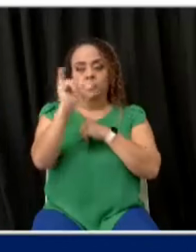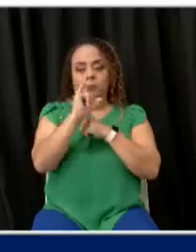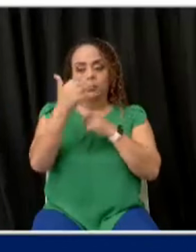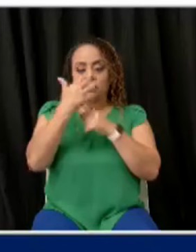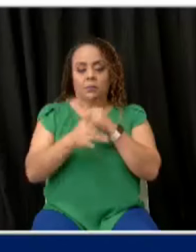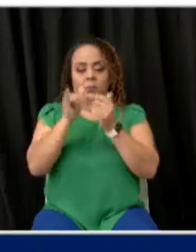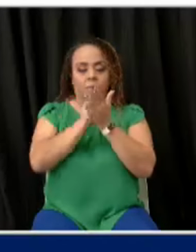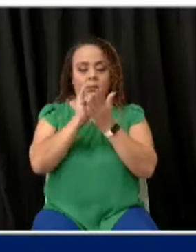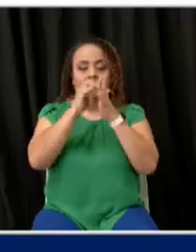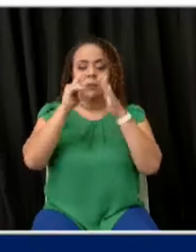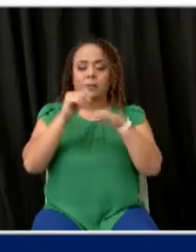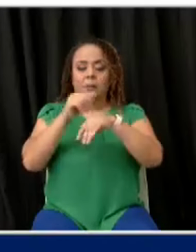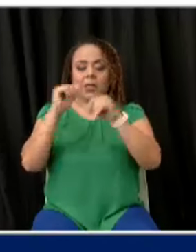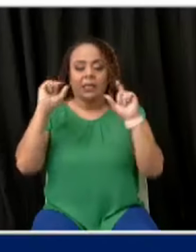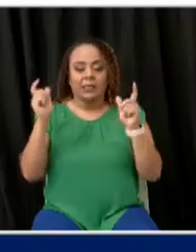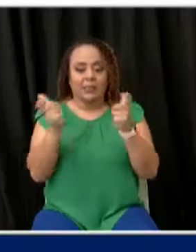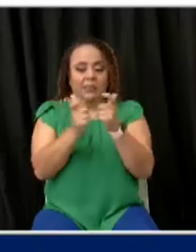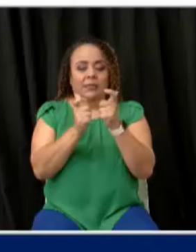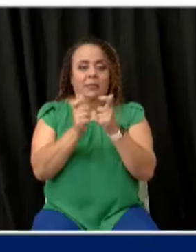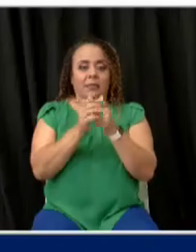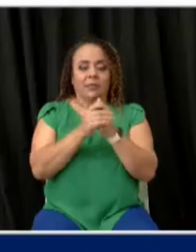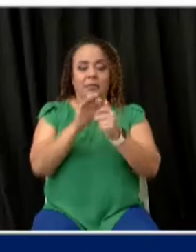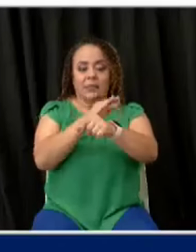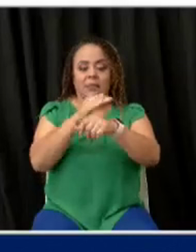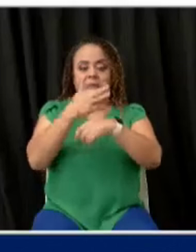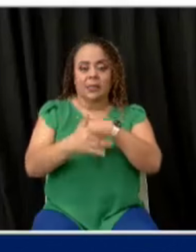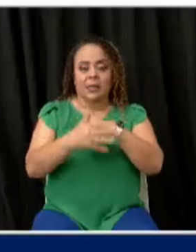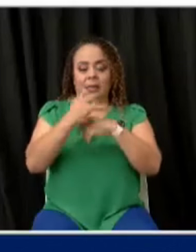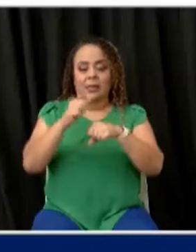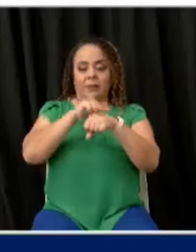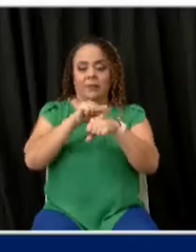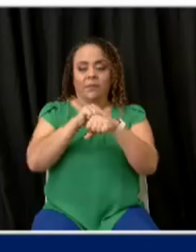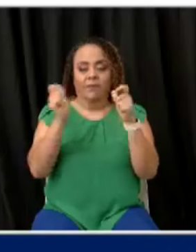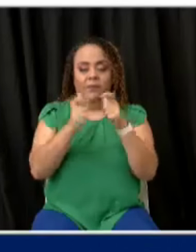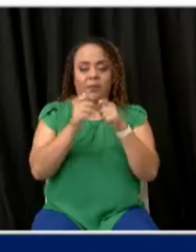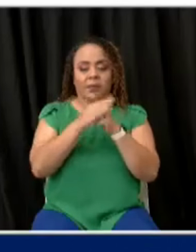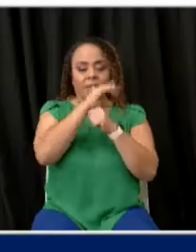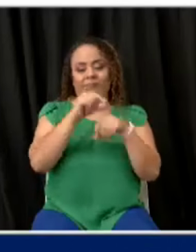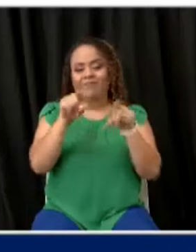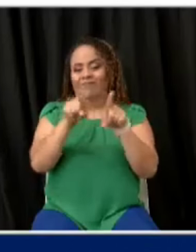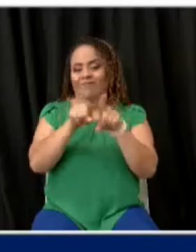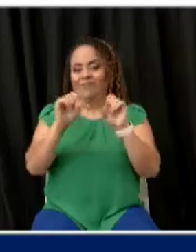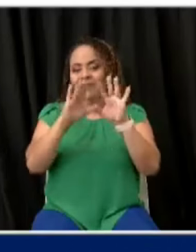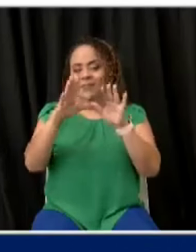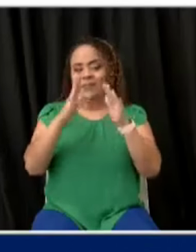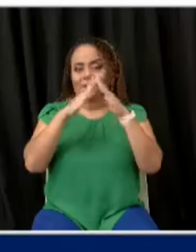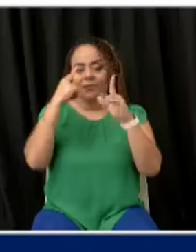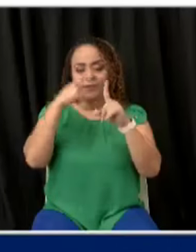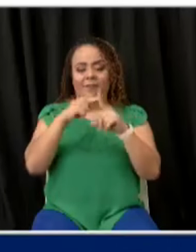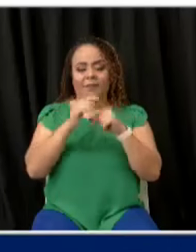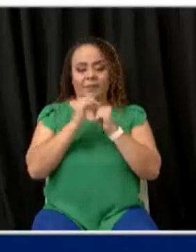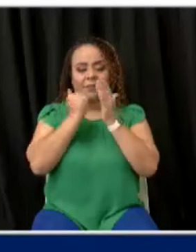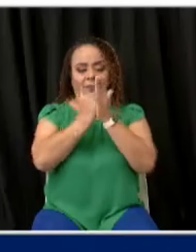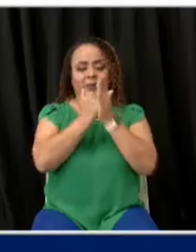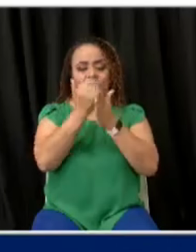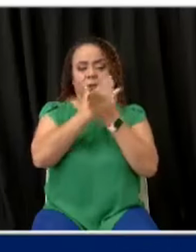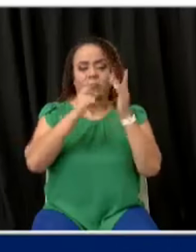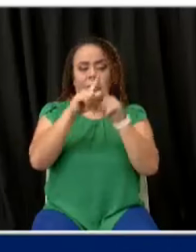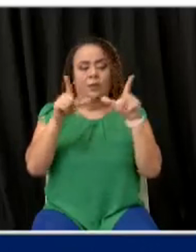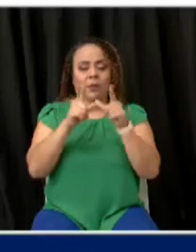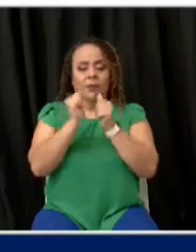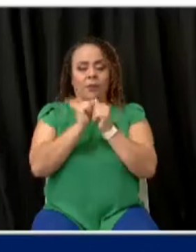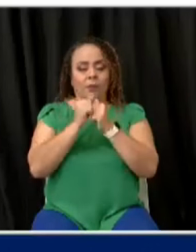por ahí, enviaba sangre fría adentro. Entonces también hay veces mojando o poniendo hielo en algunas partes o con